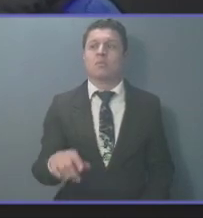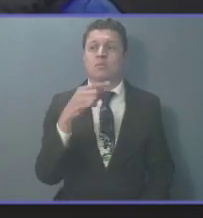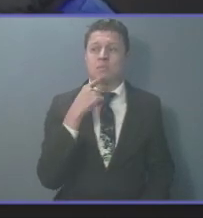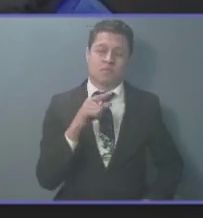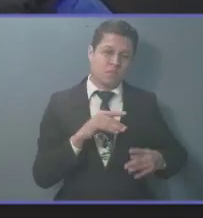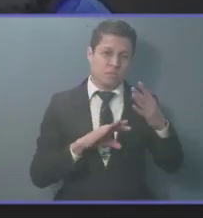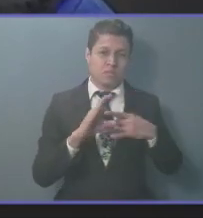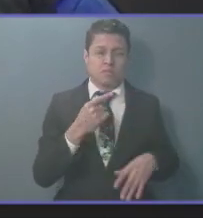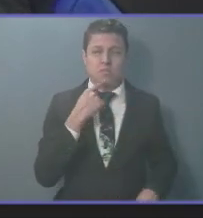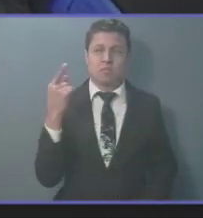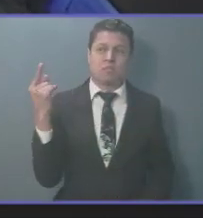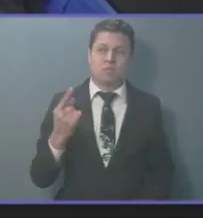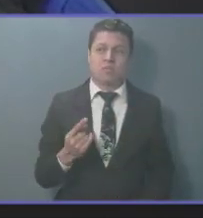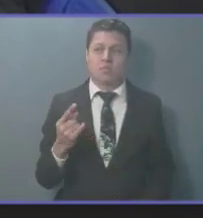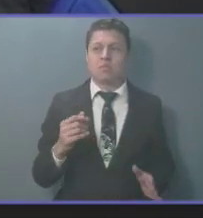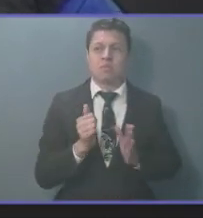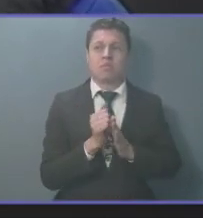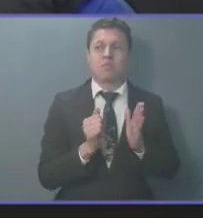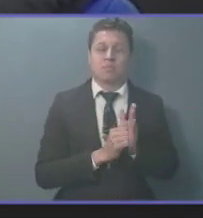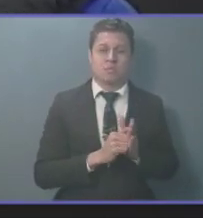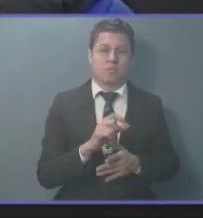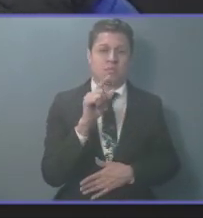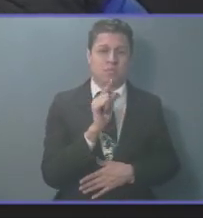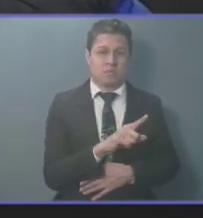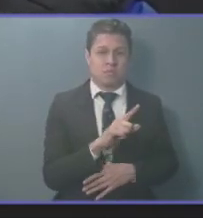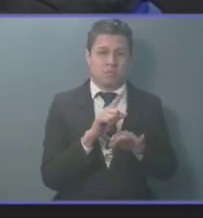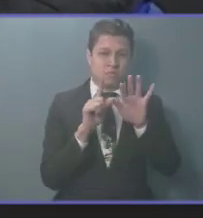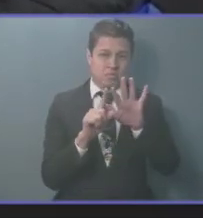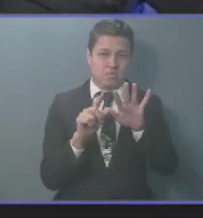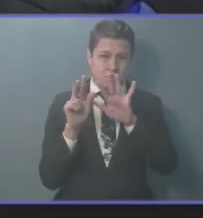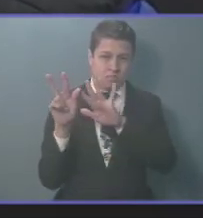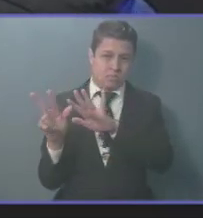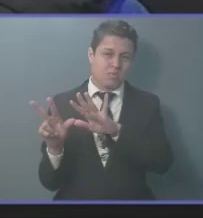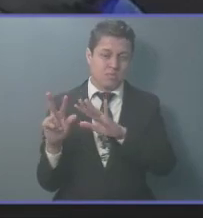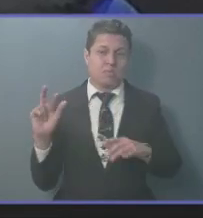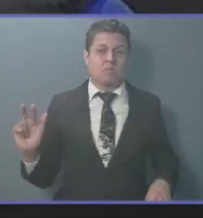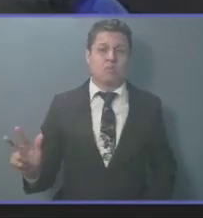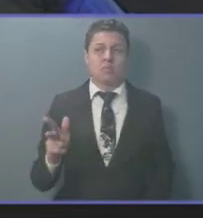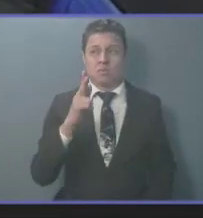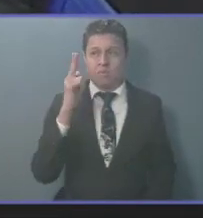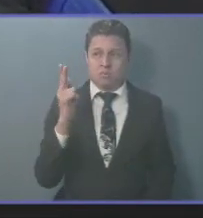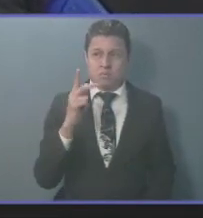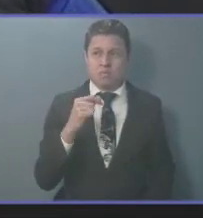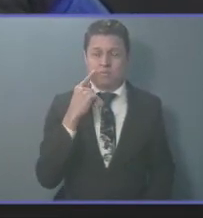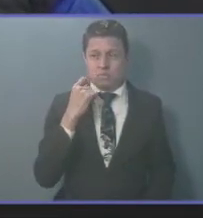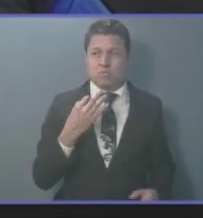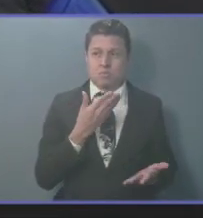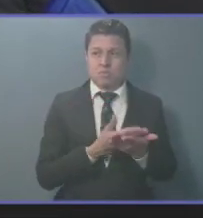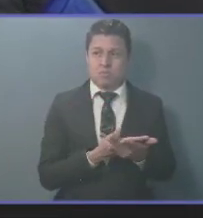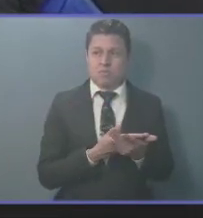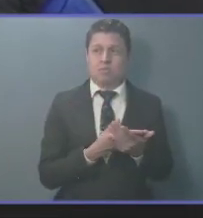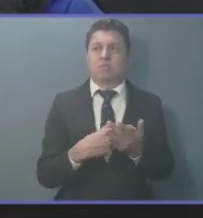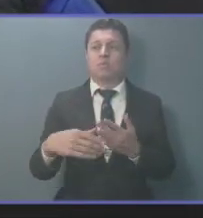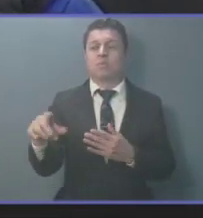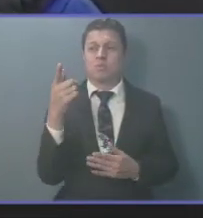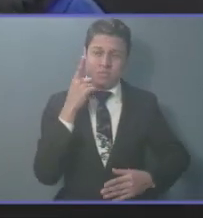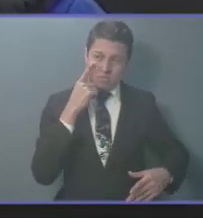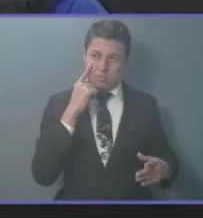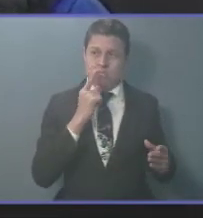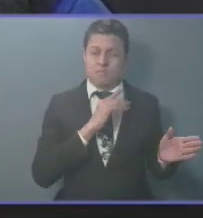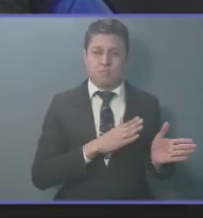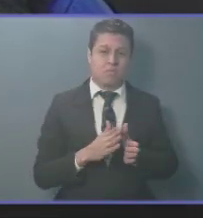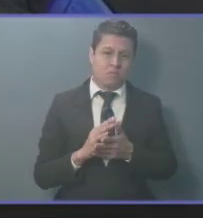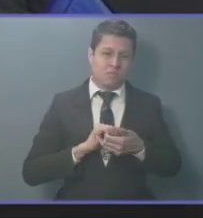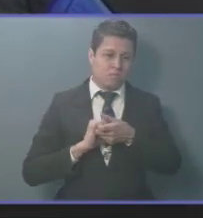le ordena en el artículo 168, numeral tercero, procurar la armonía